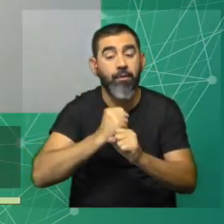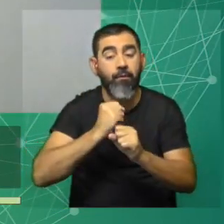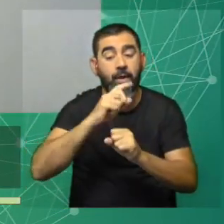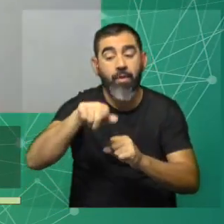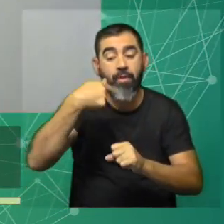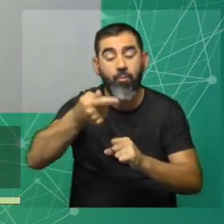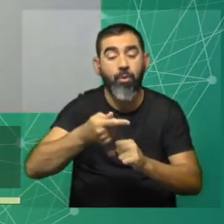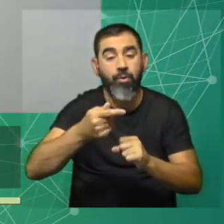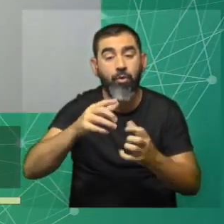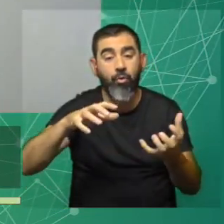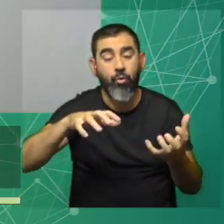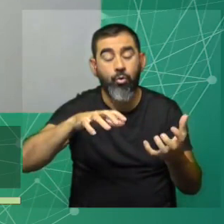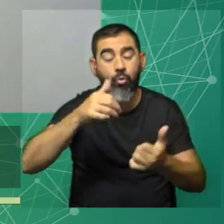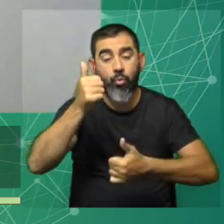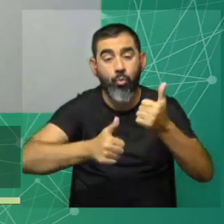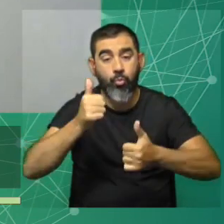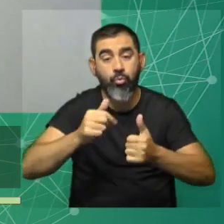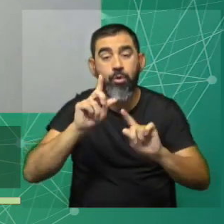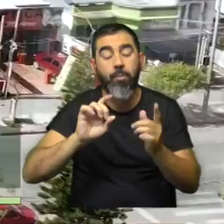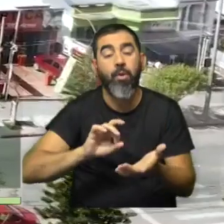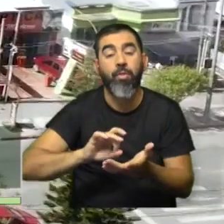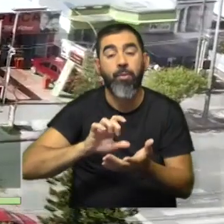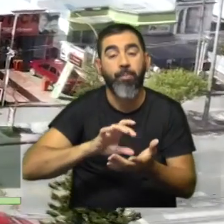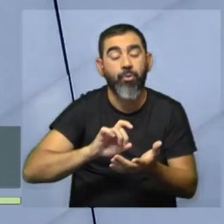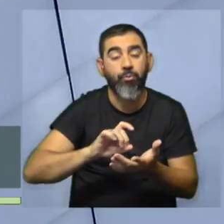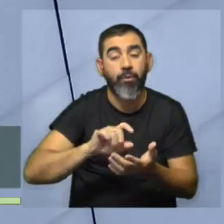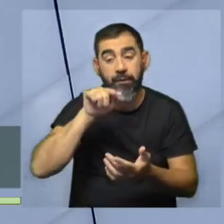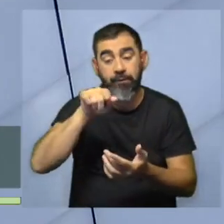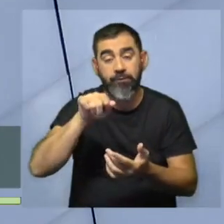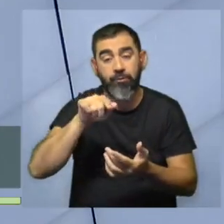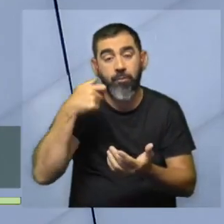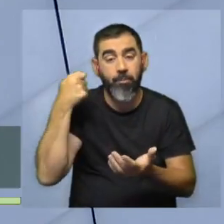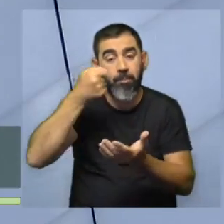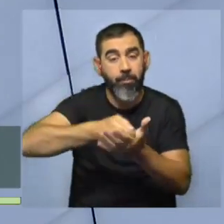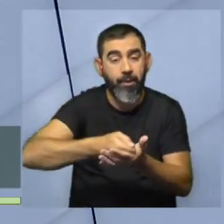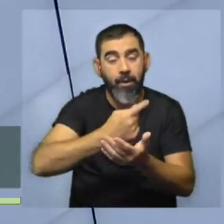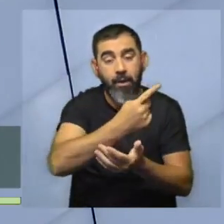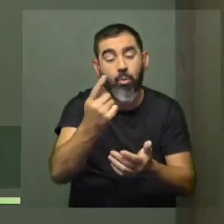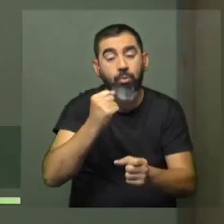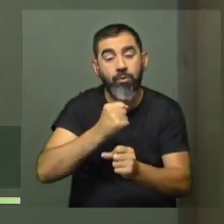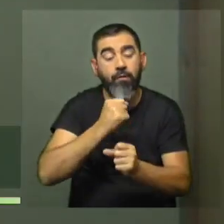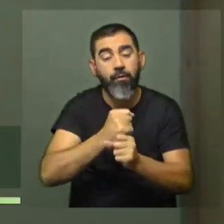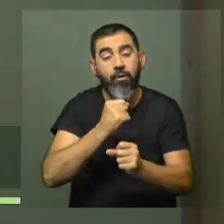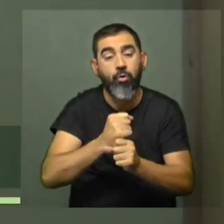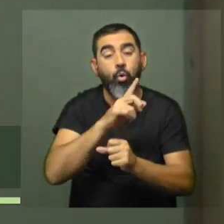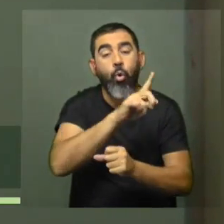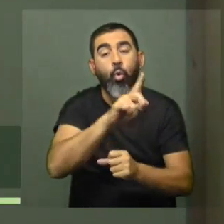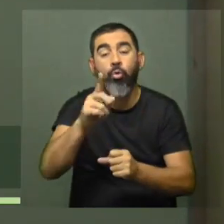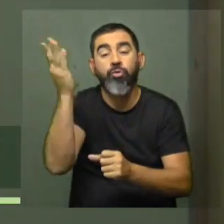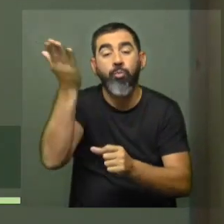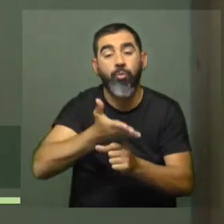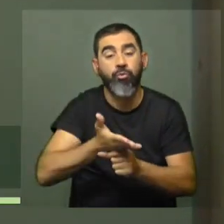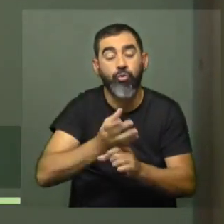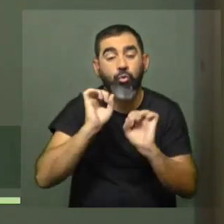de la declaración del concurso y los despidos. De eso fue abonado a cada trabajador y trabajadora el